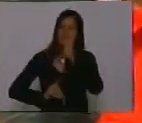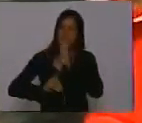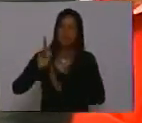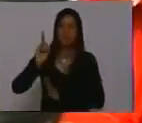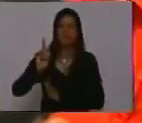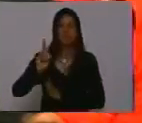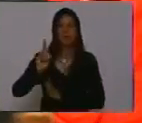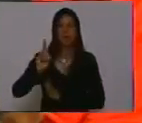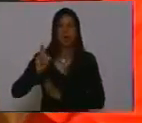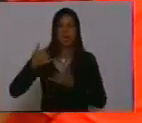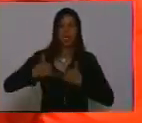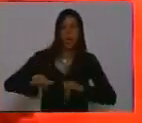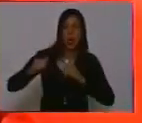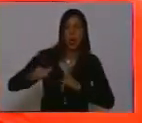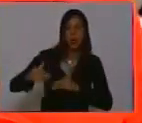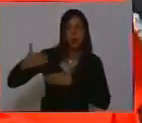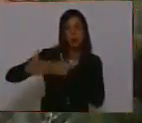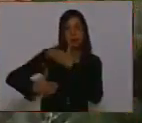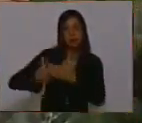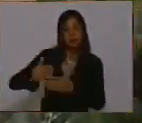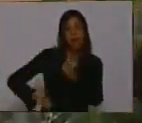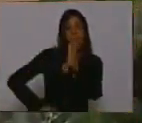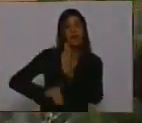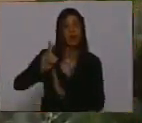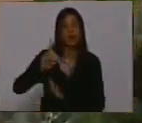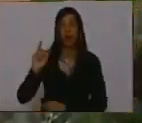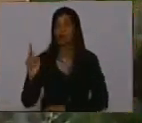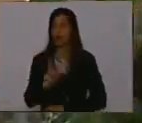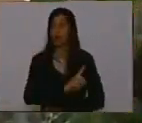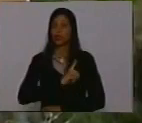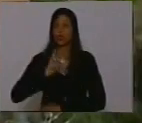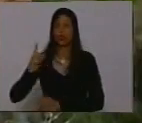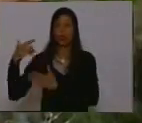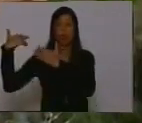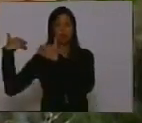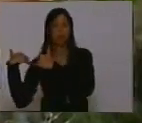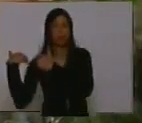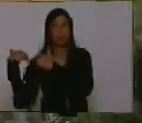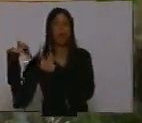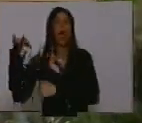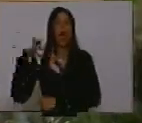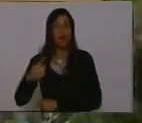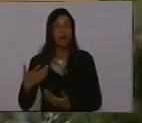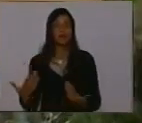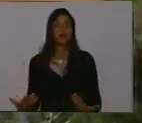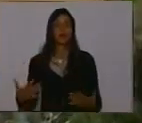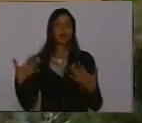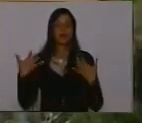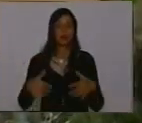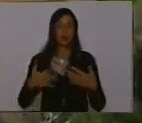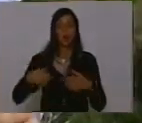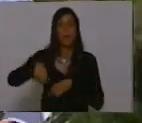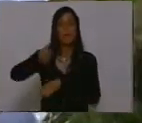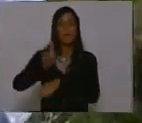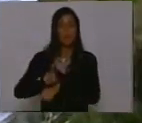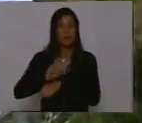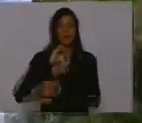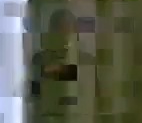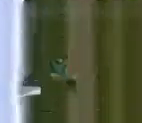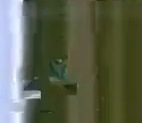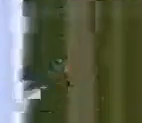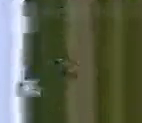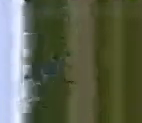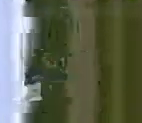de las futuras generaciones. Tenemos en nuestras manos la responsabilidad histórica, jóvenes, jóvenes que nos